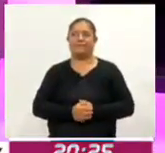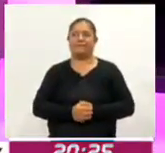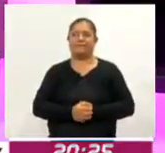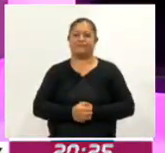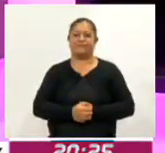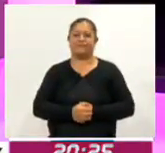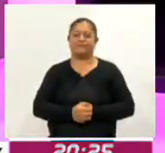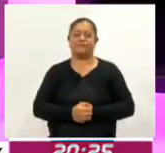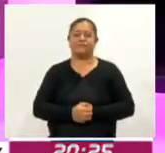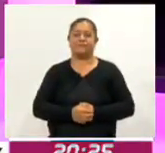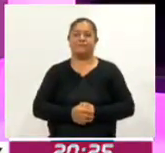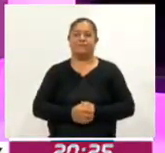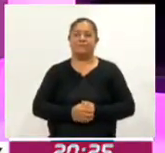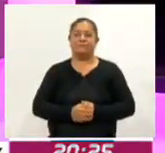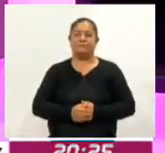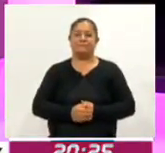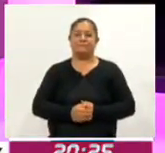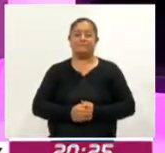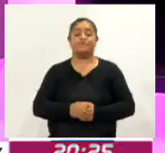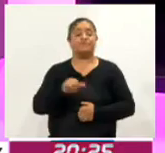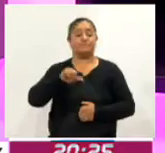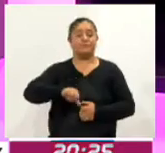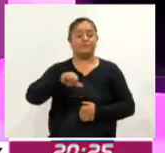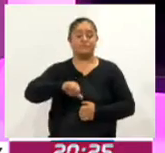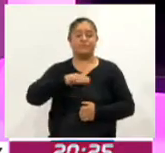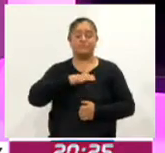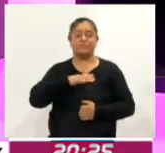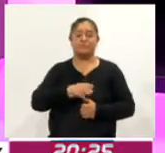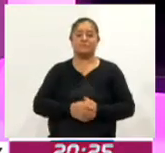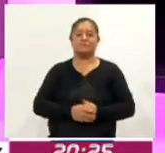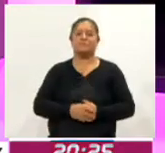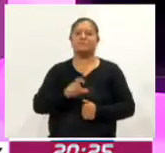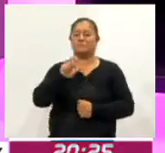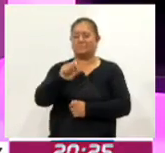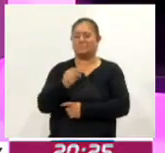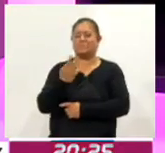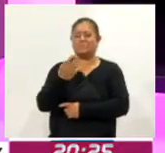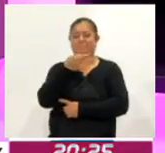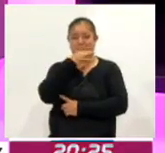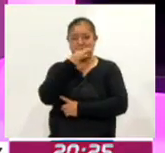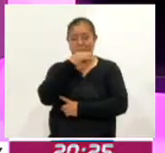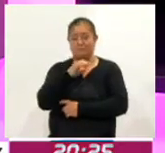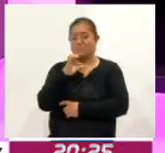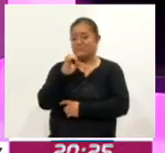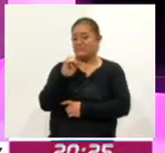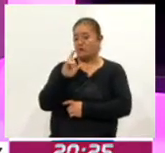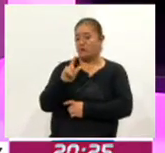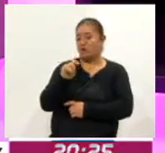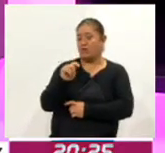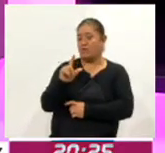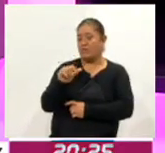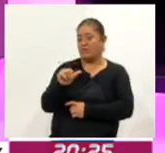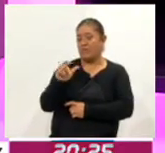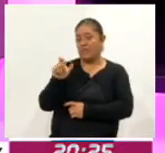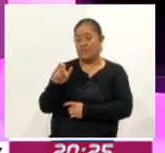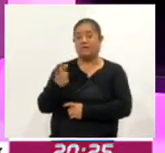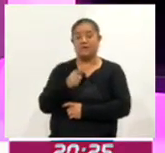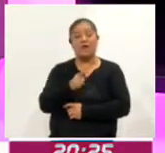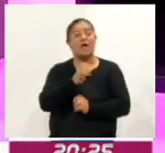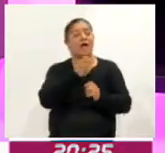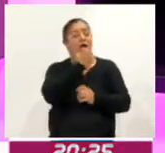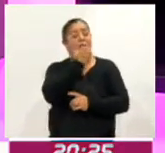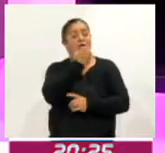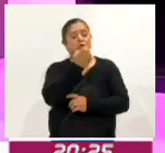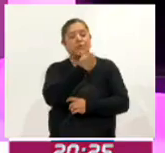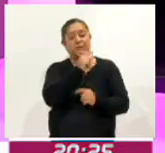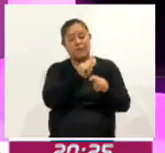En más información, el día de hoy cumplió su 23 aniversario. El Colegio de Tlaxcala AC es una